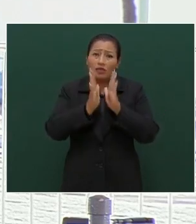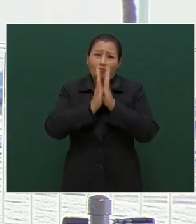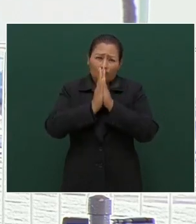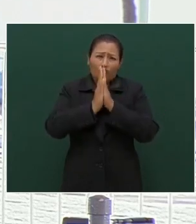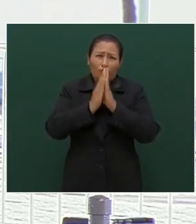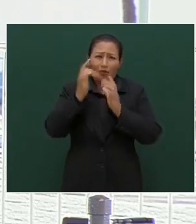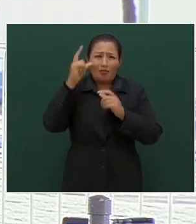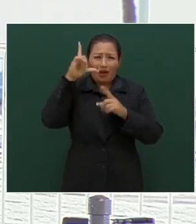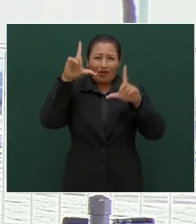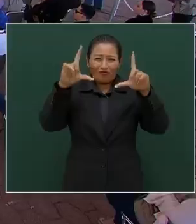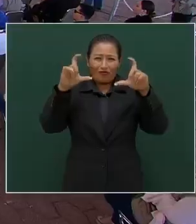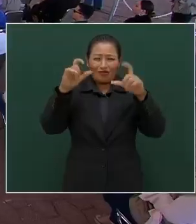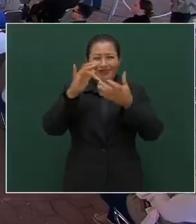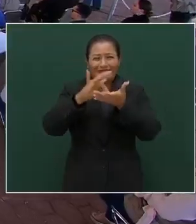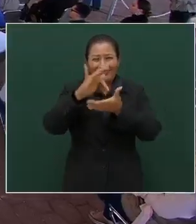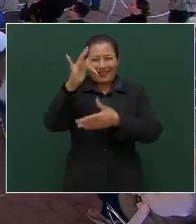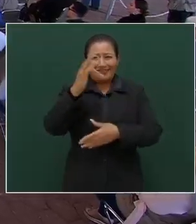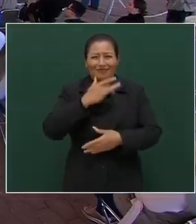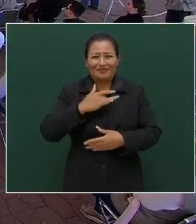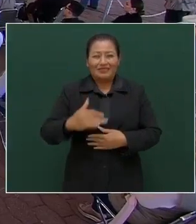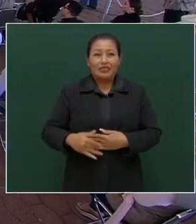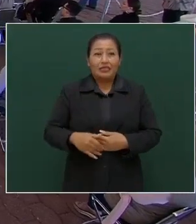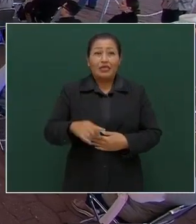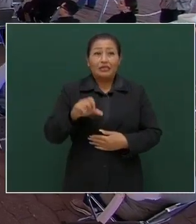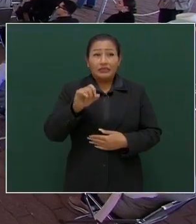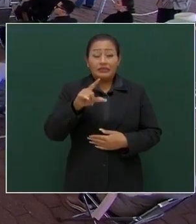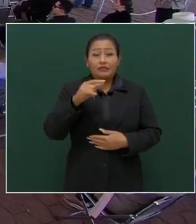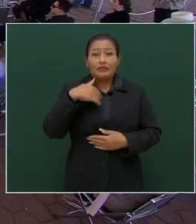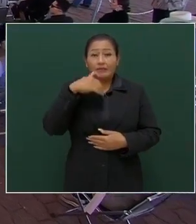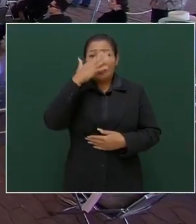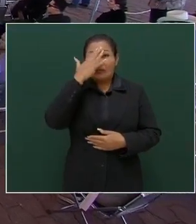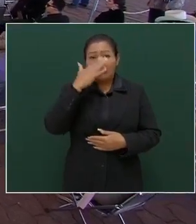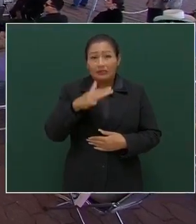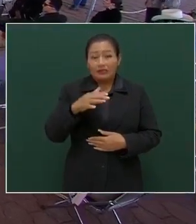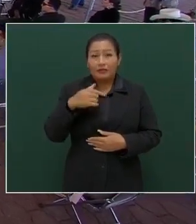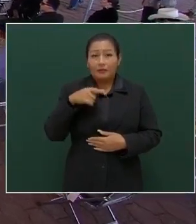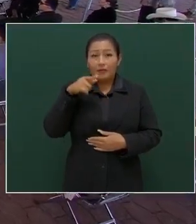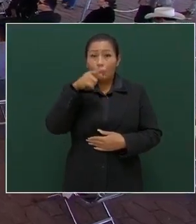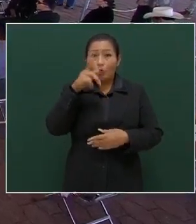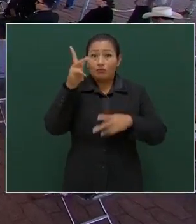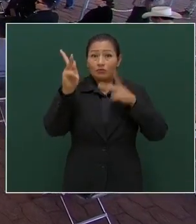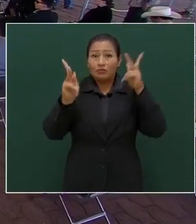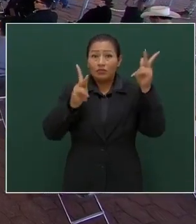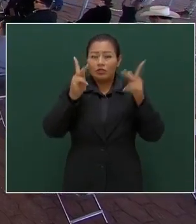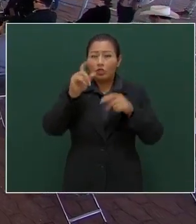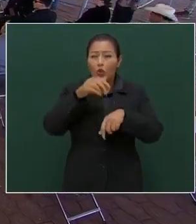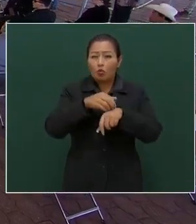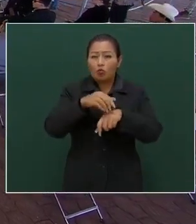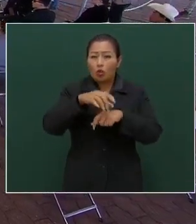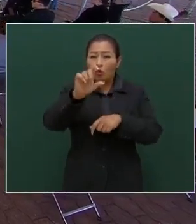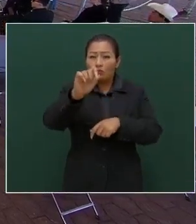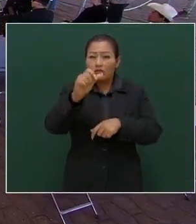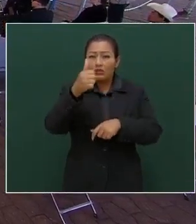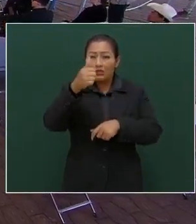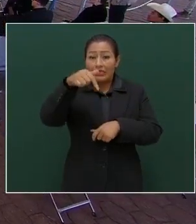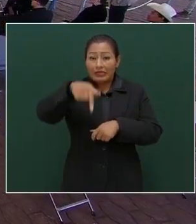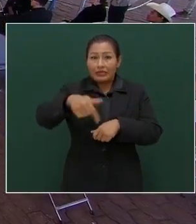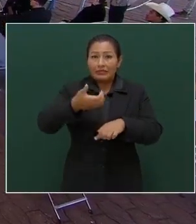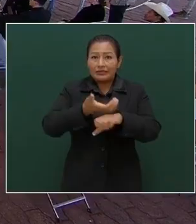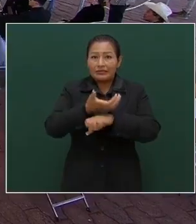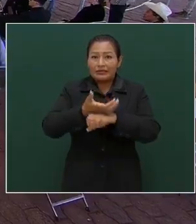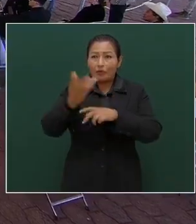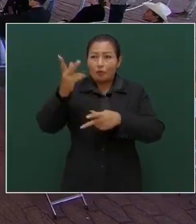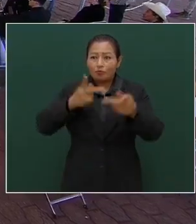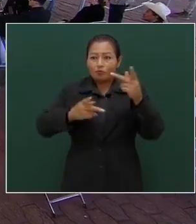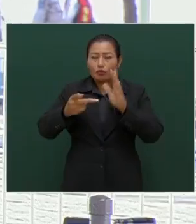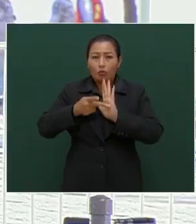¿no? Gracias, presidente. Bueno, mire, justamente en función de su visita número 26 a nuestro estado, que para